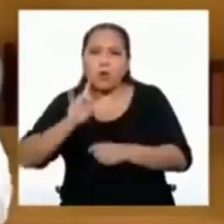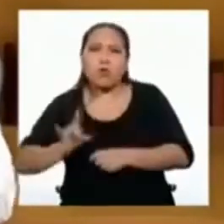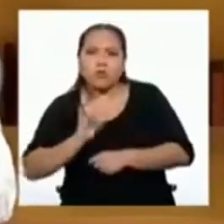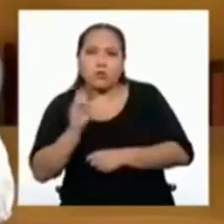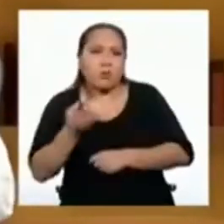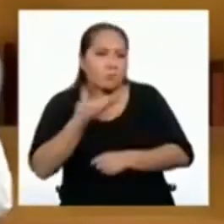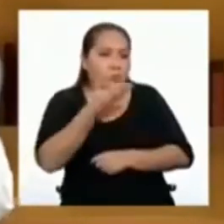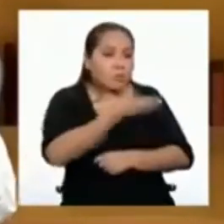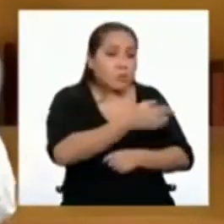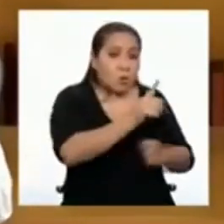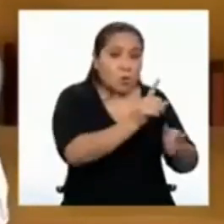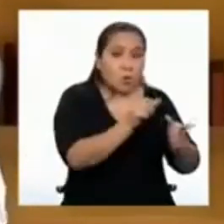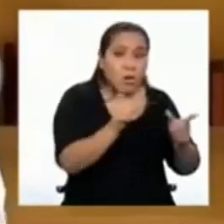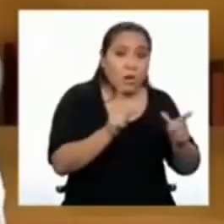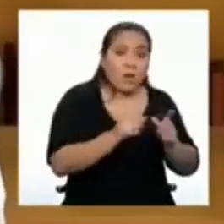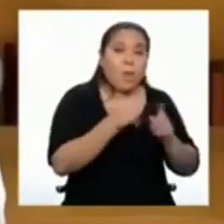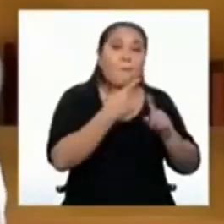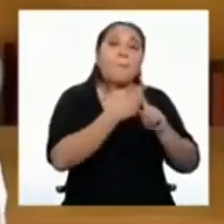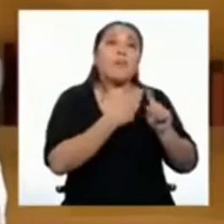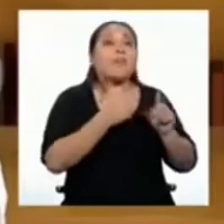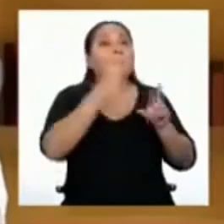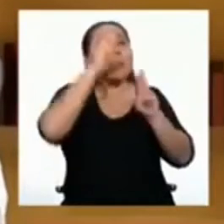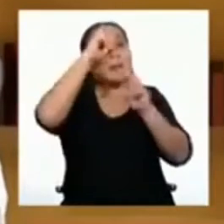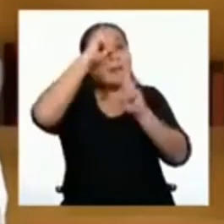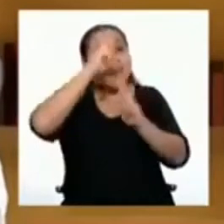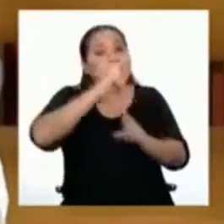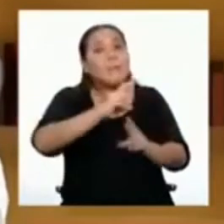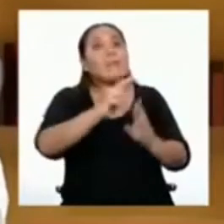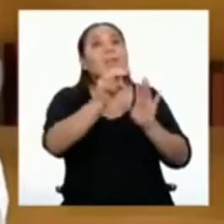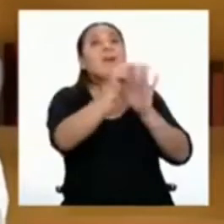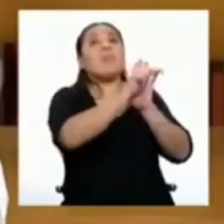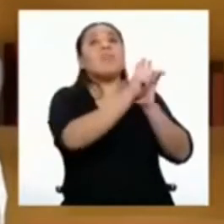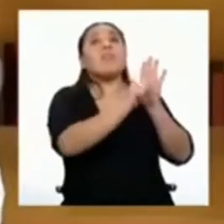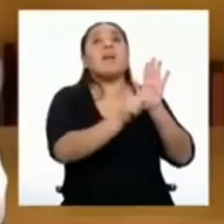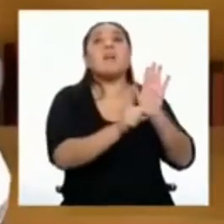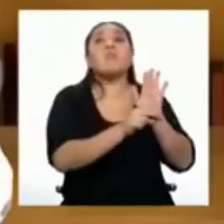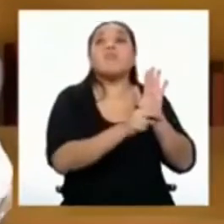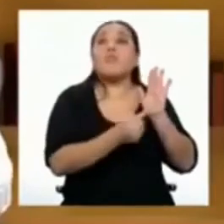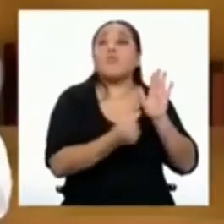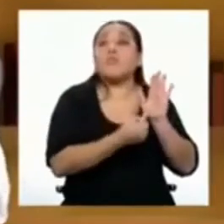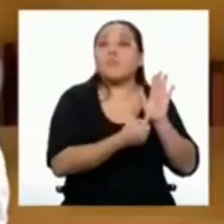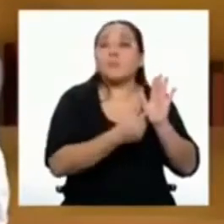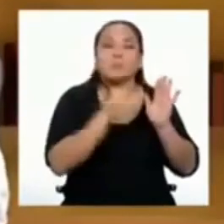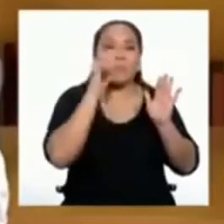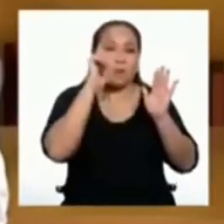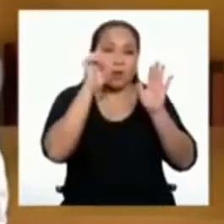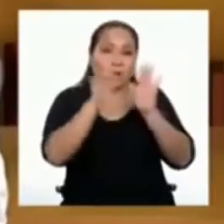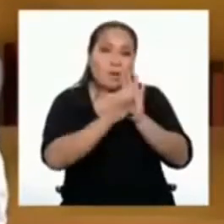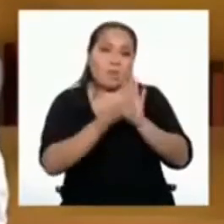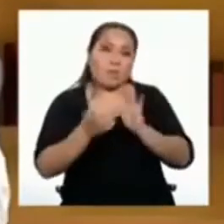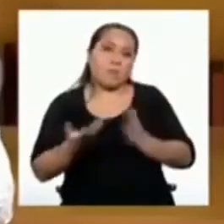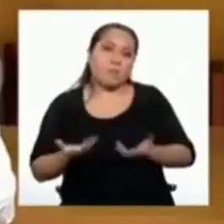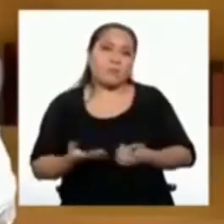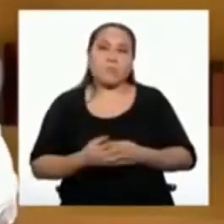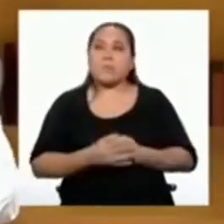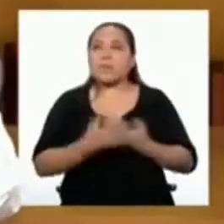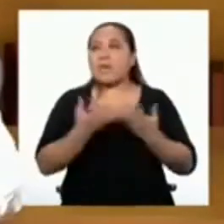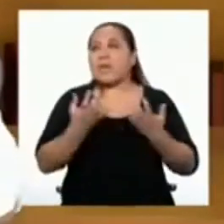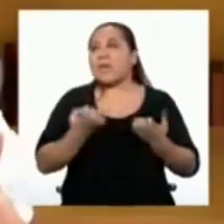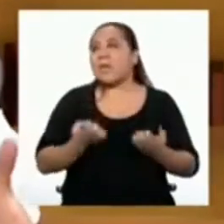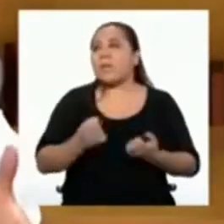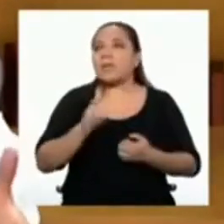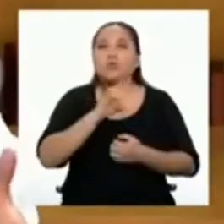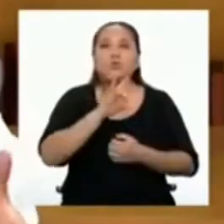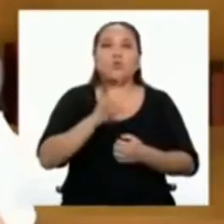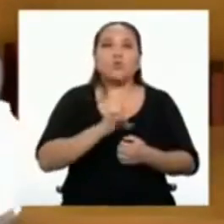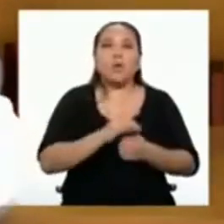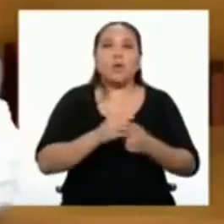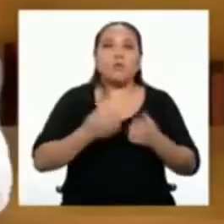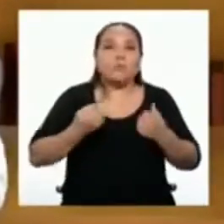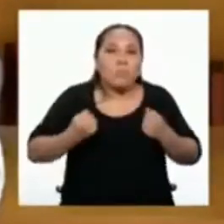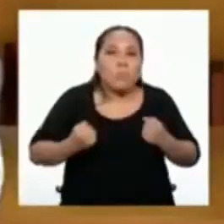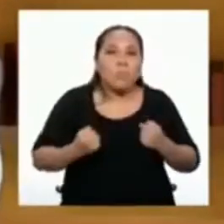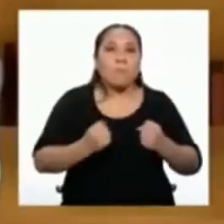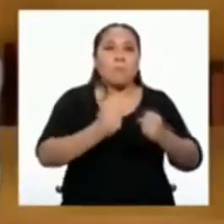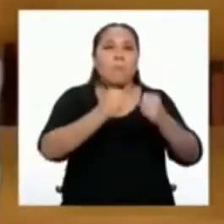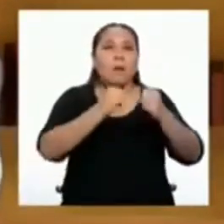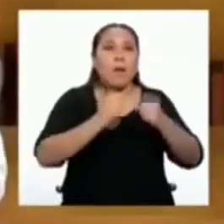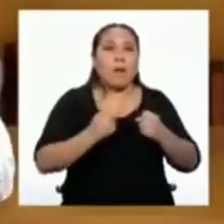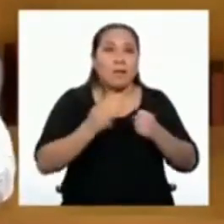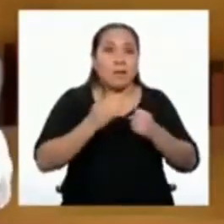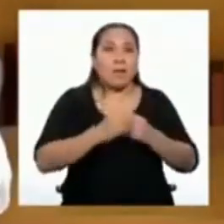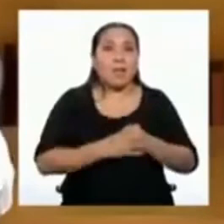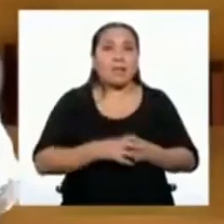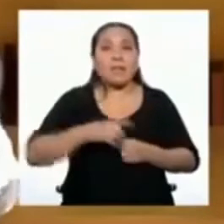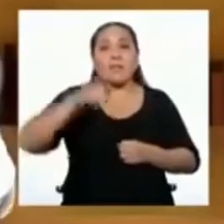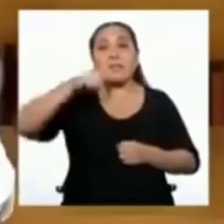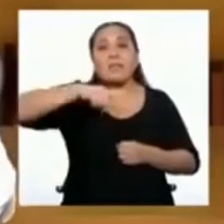zonas, pero siguiendo las normas para su uso adecuado. Por ejemplo, si queremos utilizar un parque, tenemos